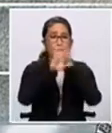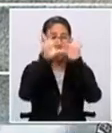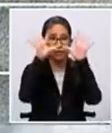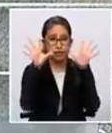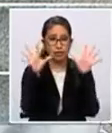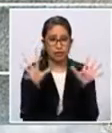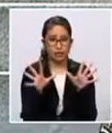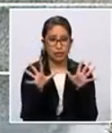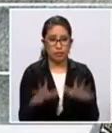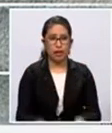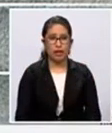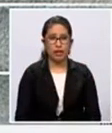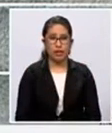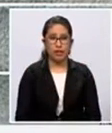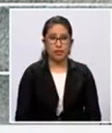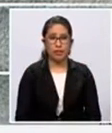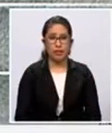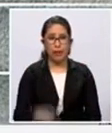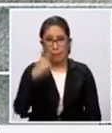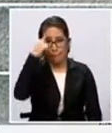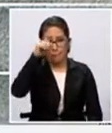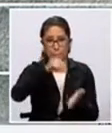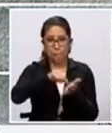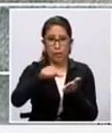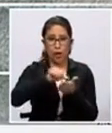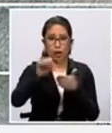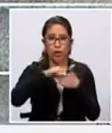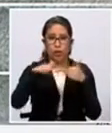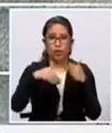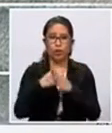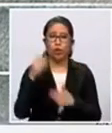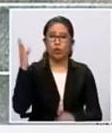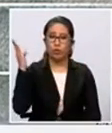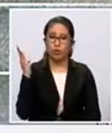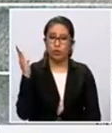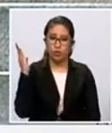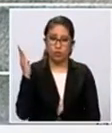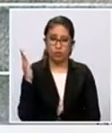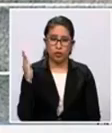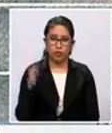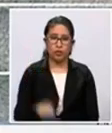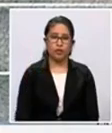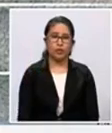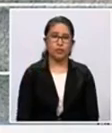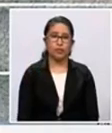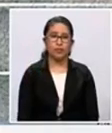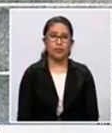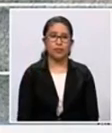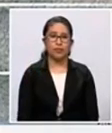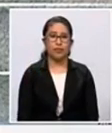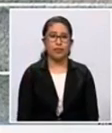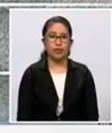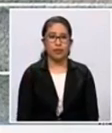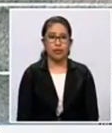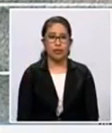primero y lo mismo va a suceder con todos los recursos que se están utilizando en esta lucha contra el coronavirus.